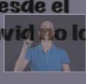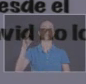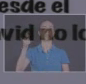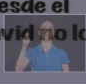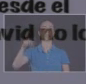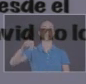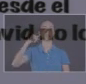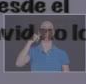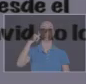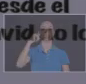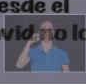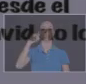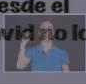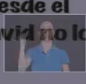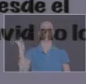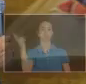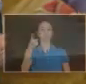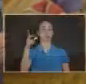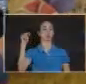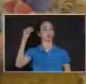contarle a grandes rasgos